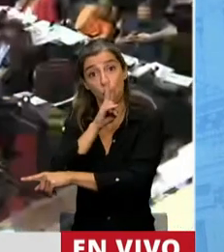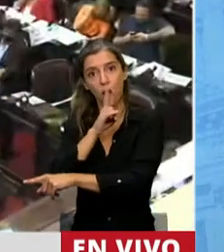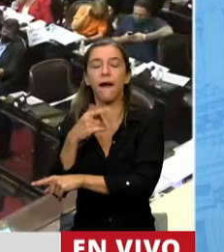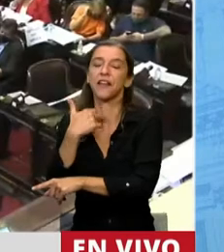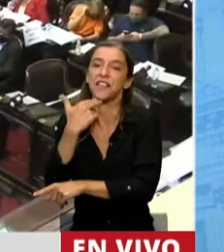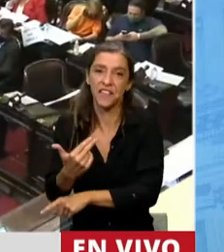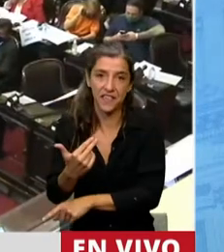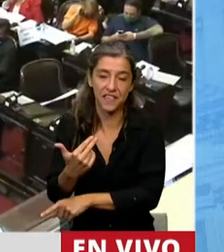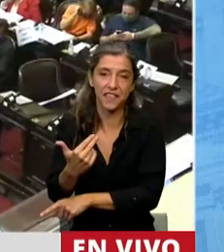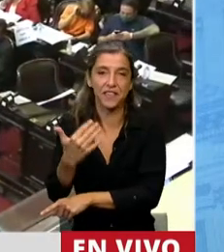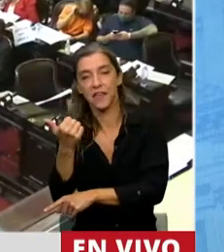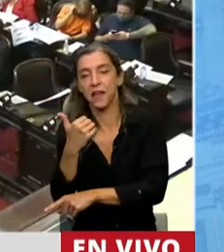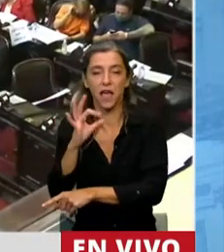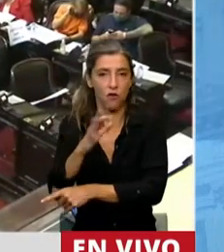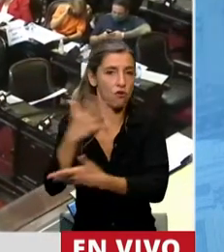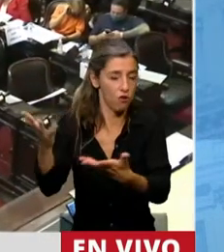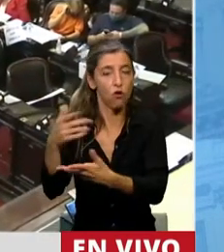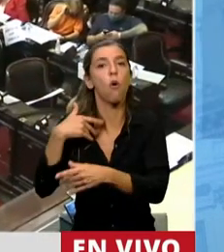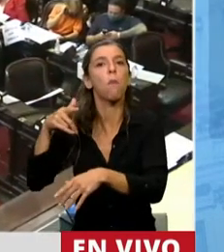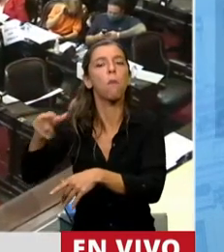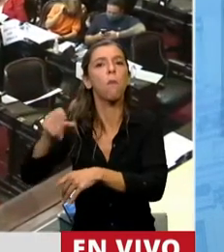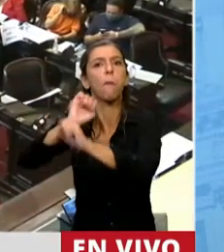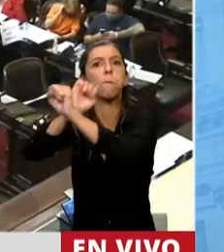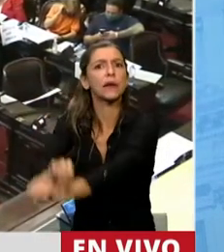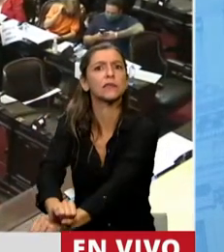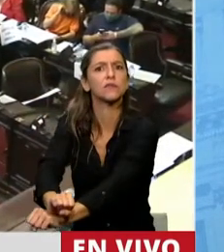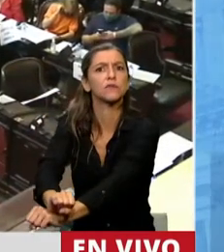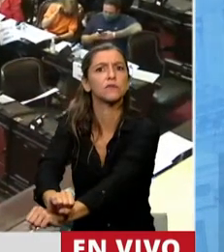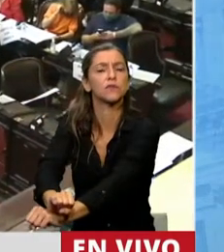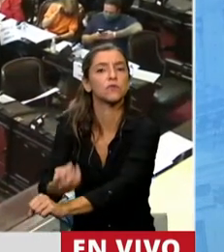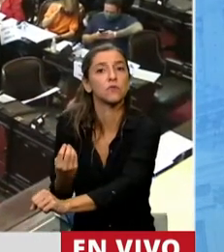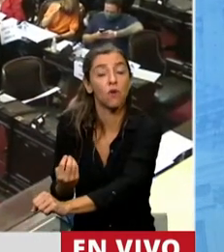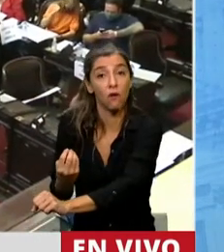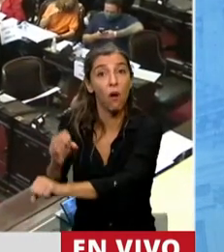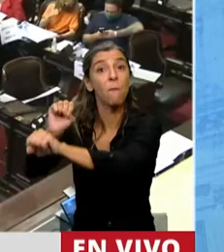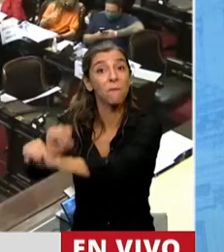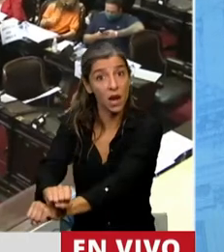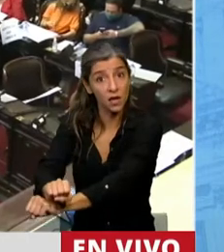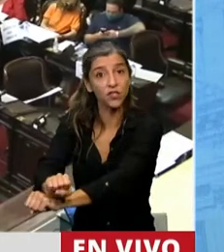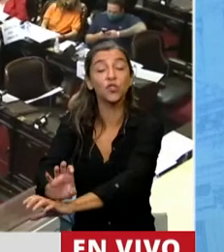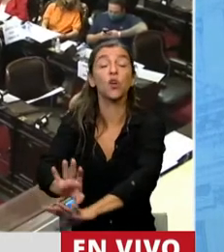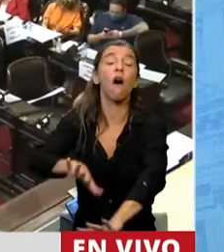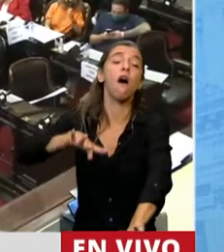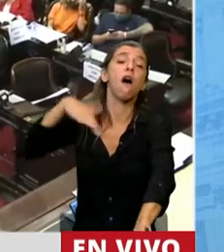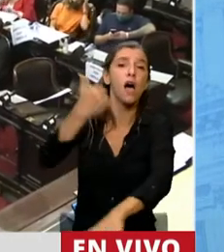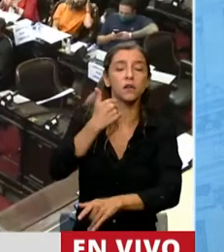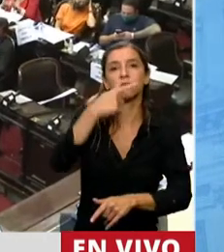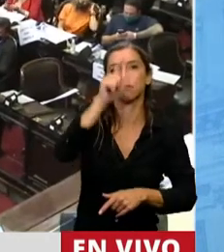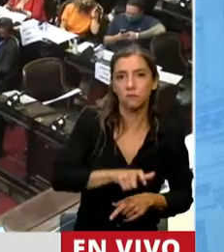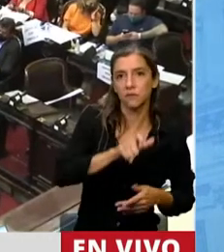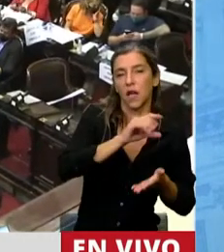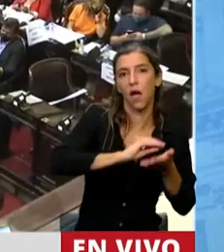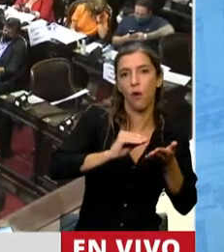hijo, lo pusieron preso, estuvieron privados ilegítimamente de la libertad, hasta que el abogado Falú, que hoy es